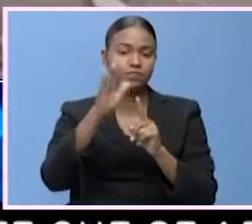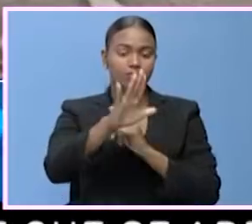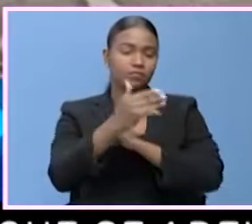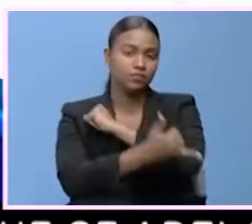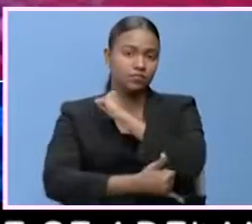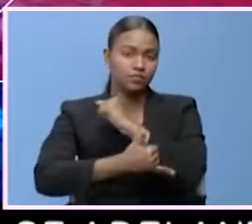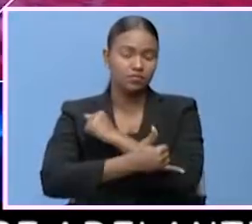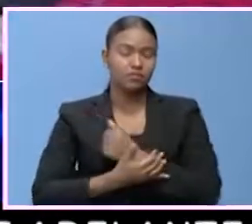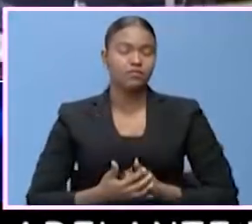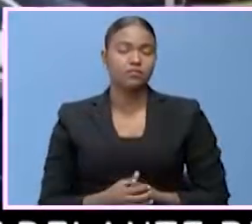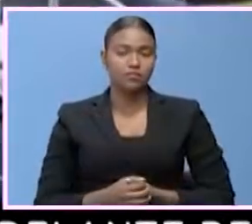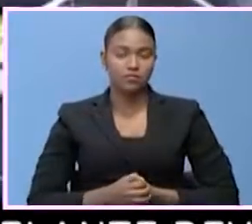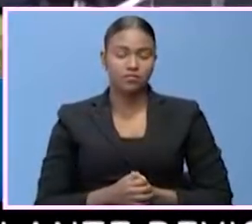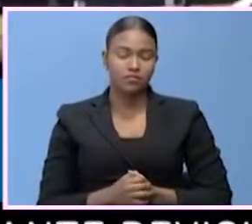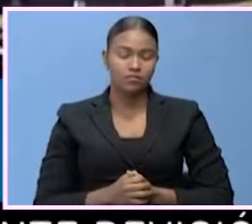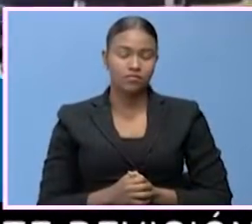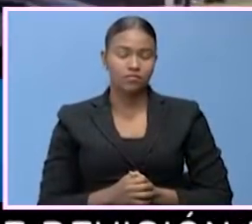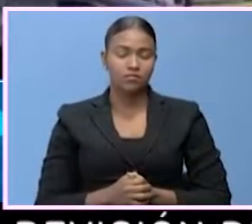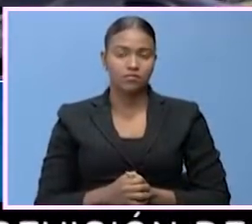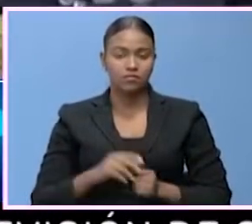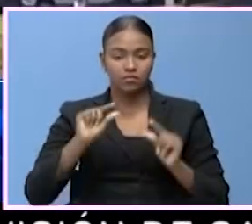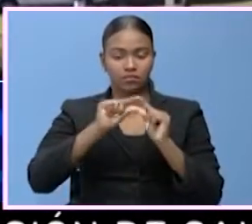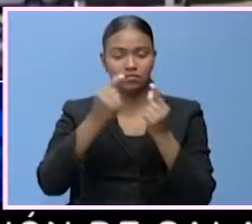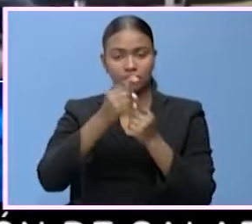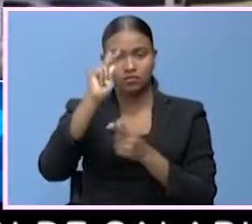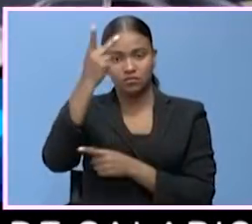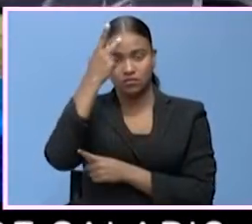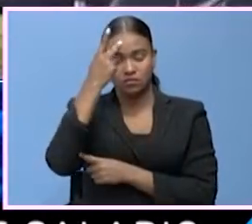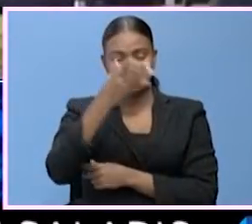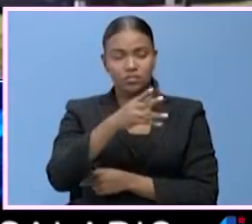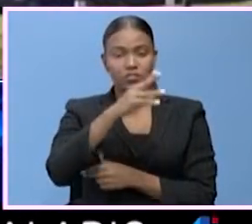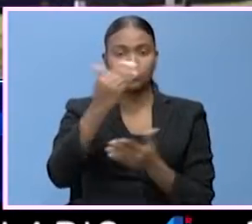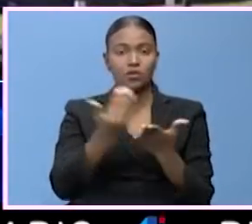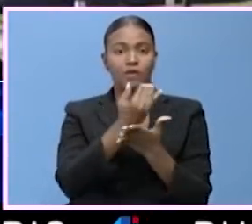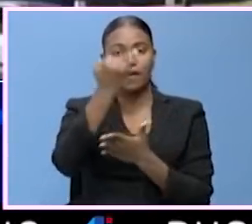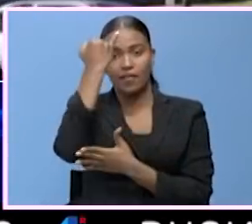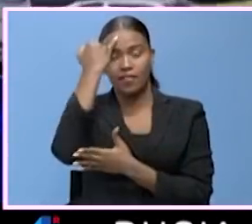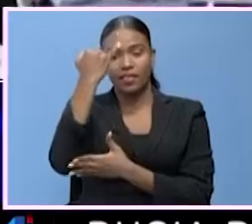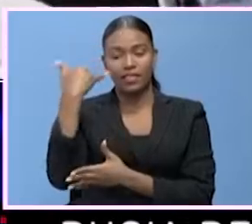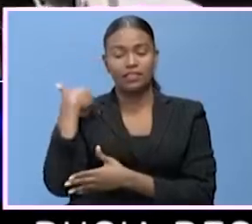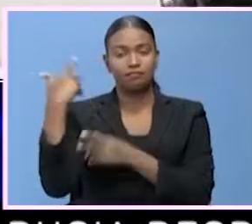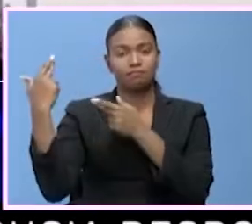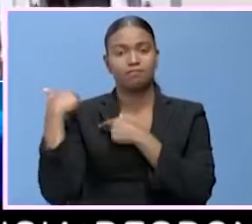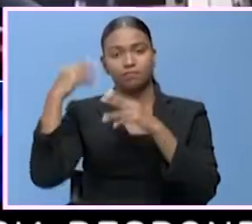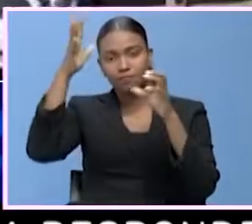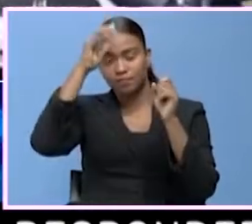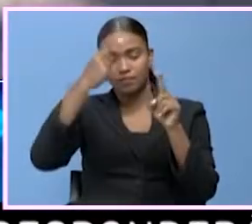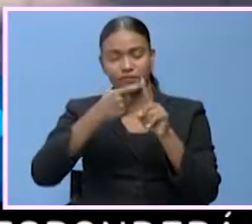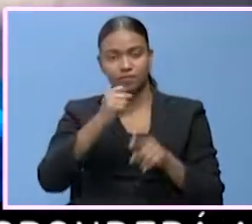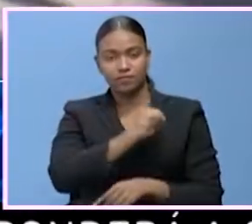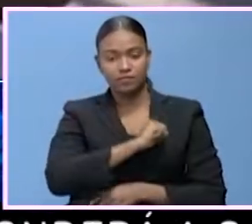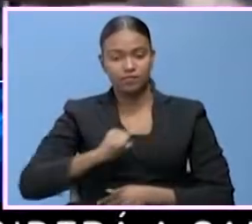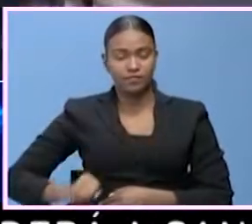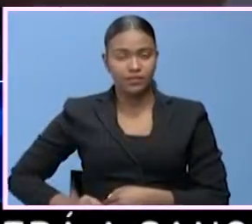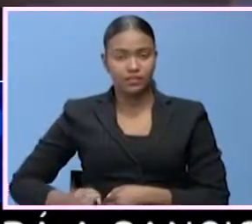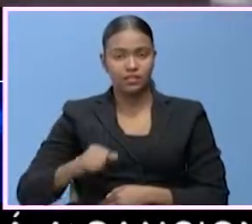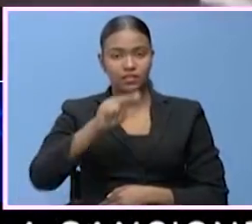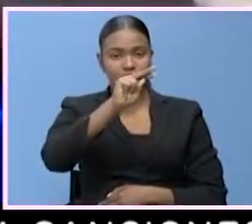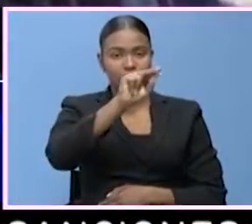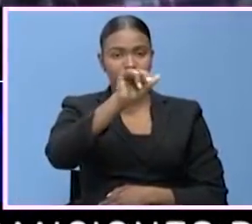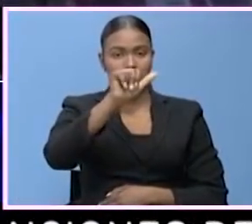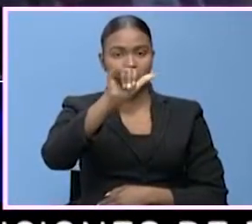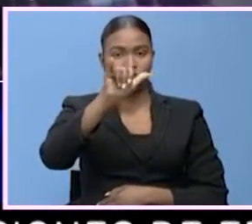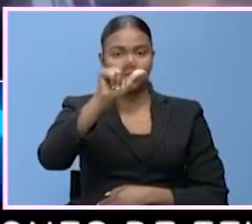país. El partido Nuevas Ideas, fundado por el presidente de El Salvador, Nayib